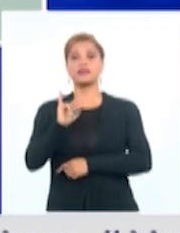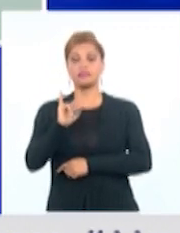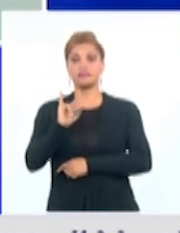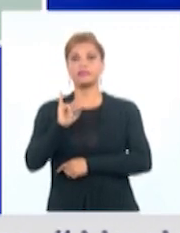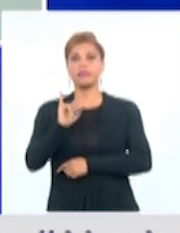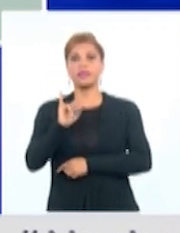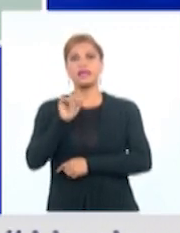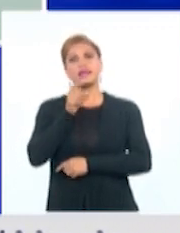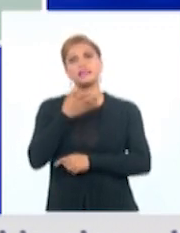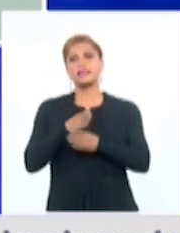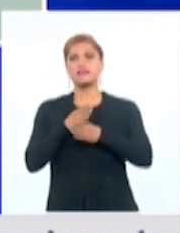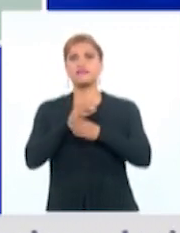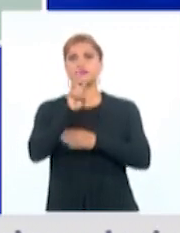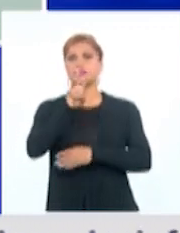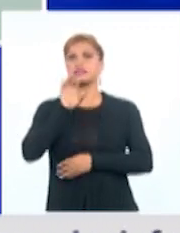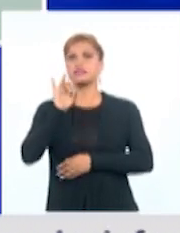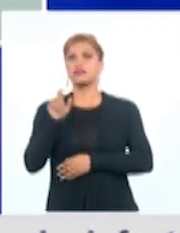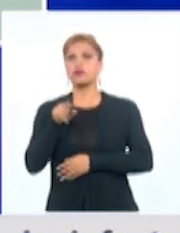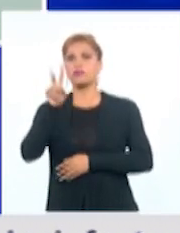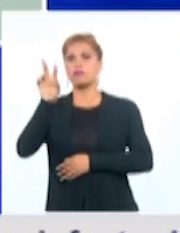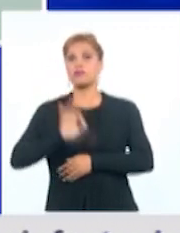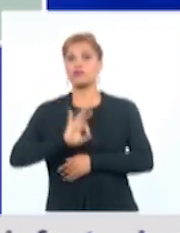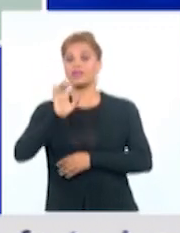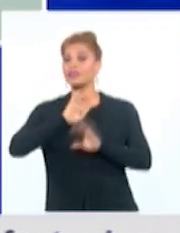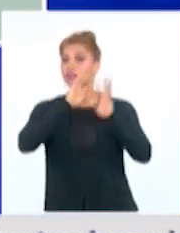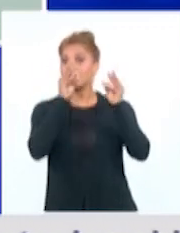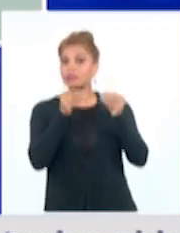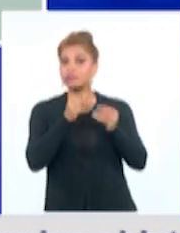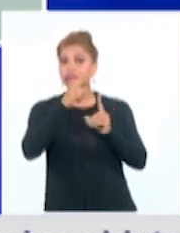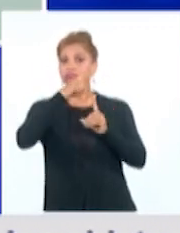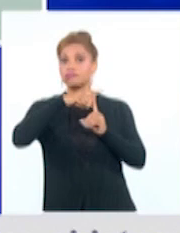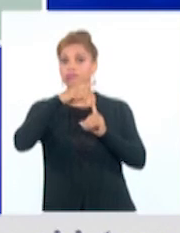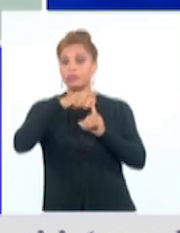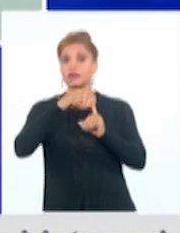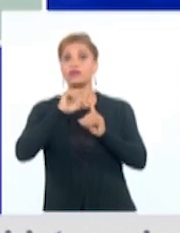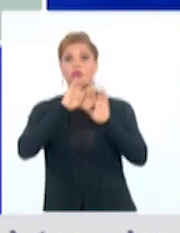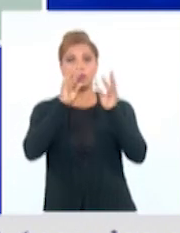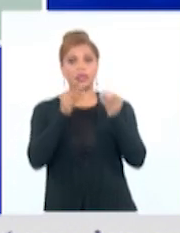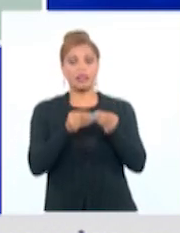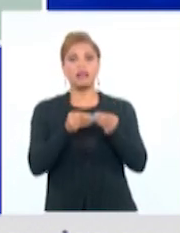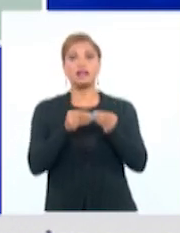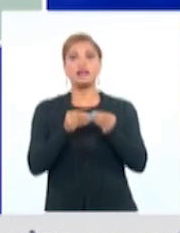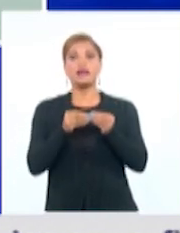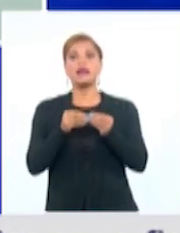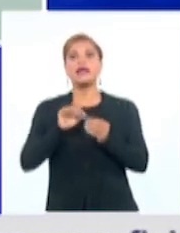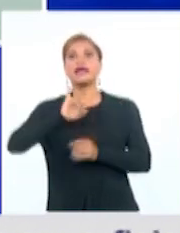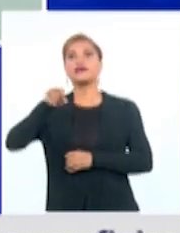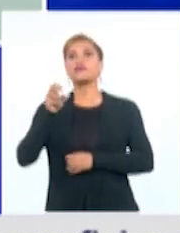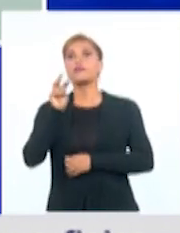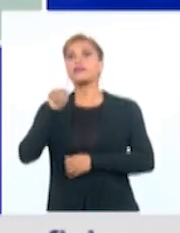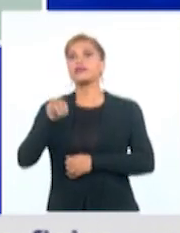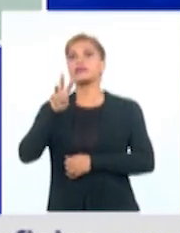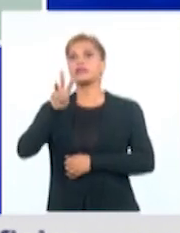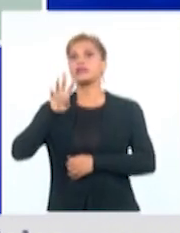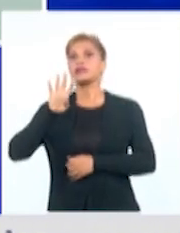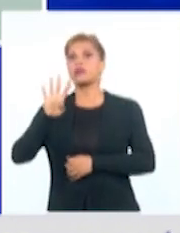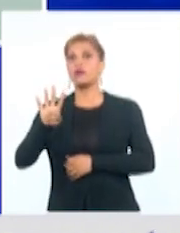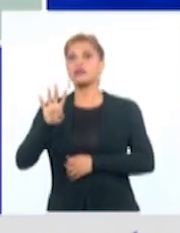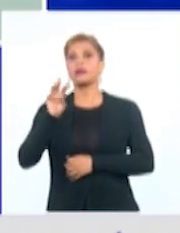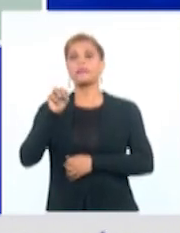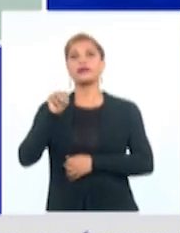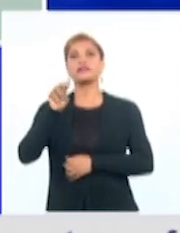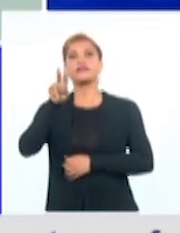el 37,2% del total de toda la provincia de Las Tunas. Jesús Menéndez reporta 34,